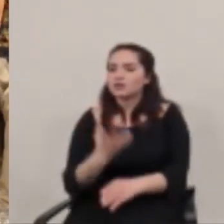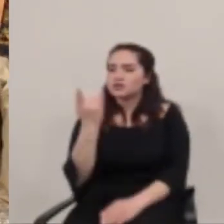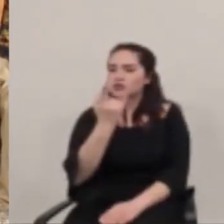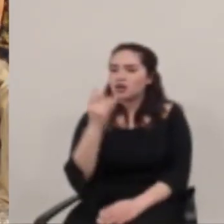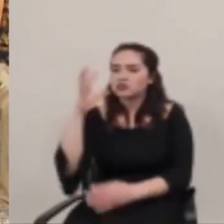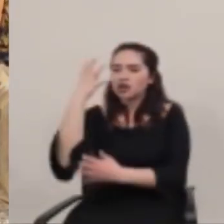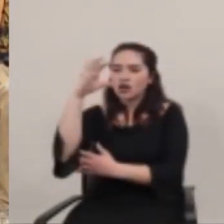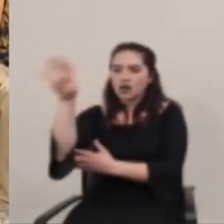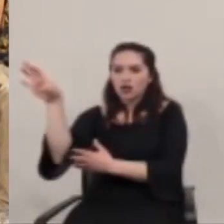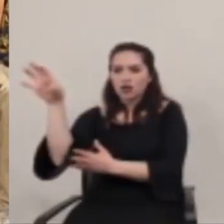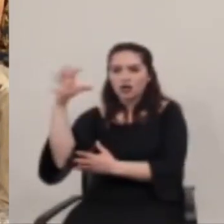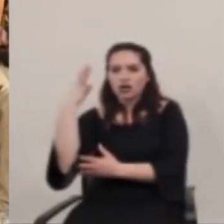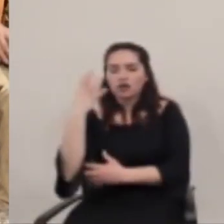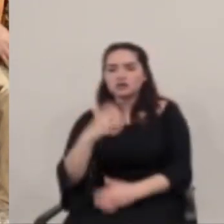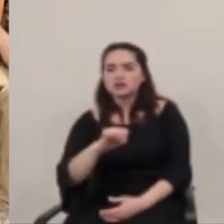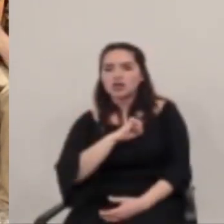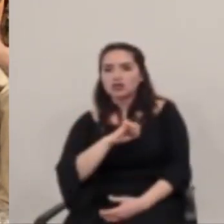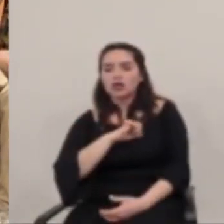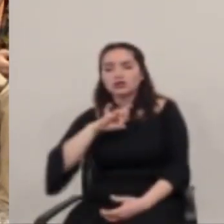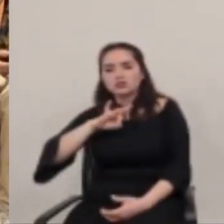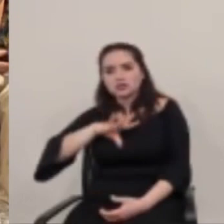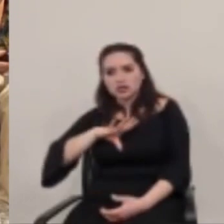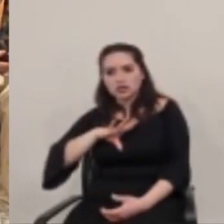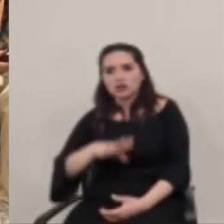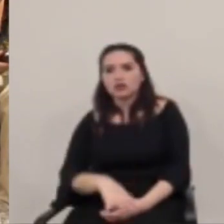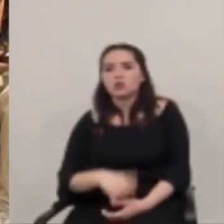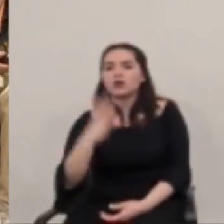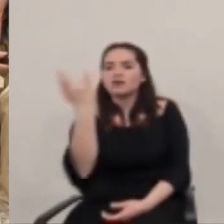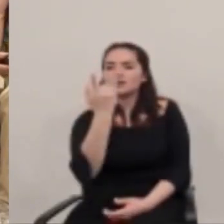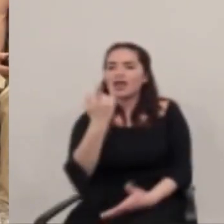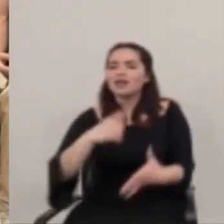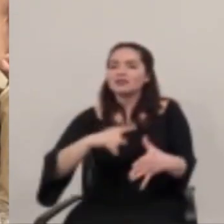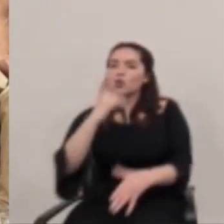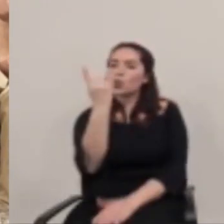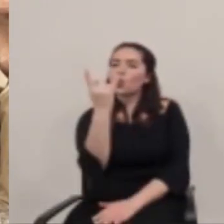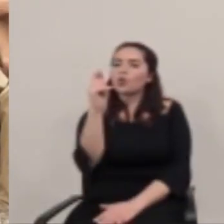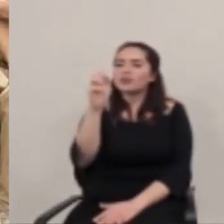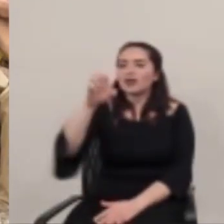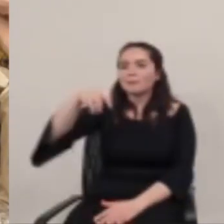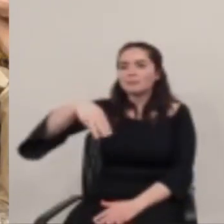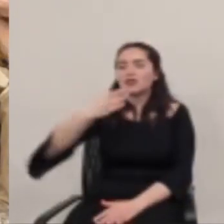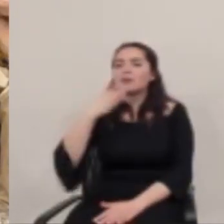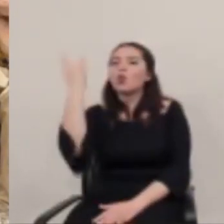la Universidad de Santiago de Chile, de la Universidad Tecnológica Metropolitana, de la UMCE.